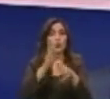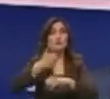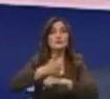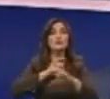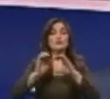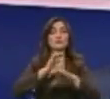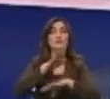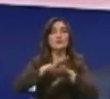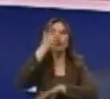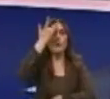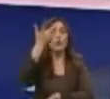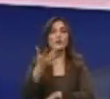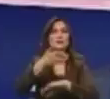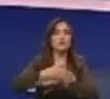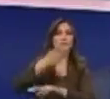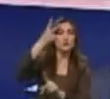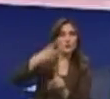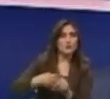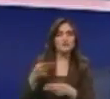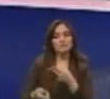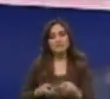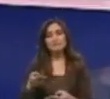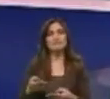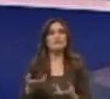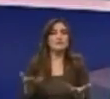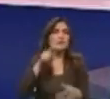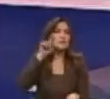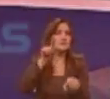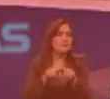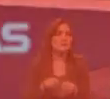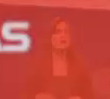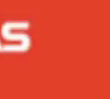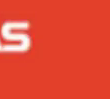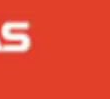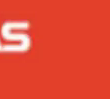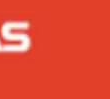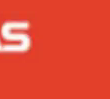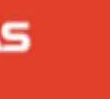conversando sobre por qué, luego de 2 meses de negociaciones, no se llegó a un acuerdo.